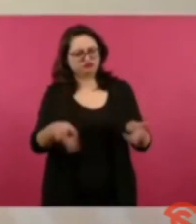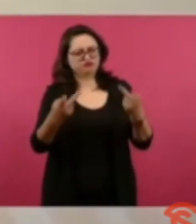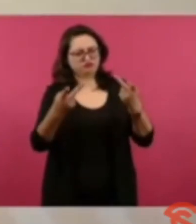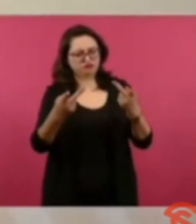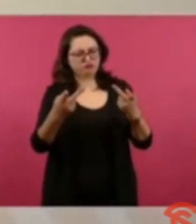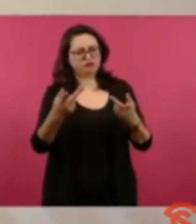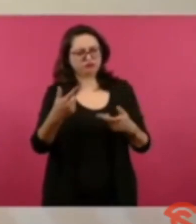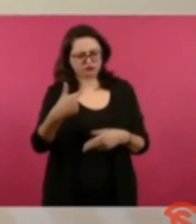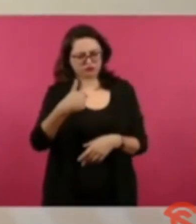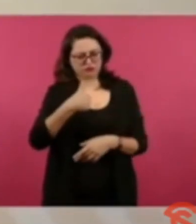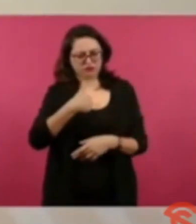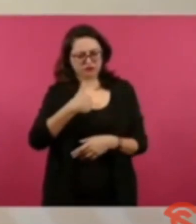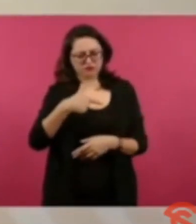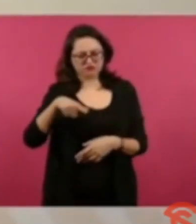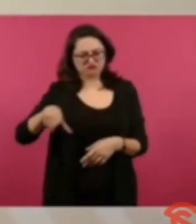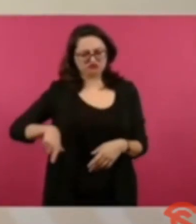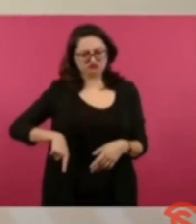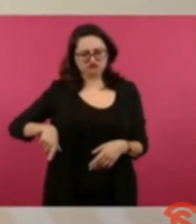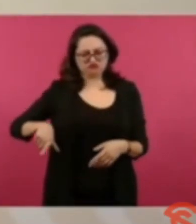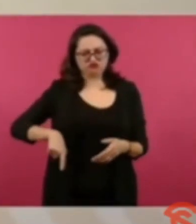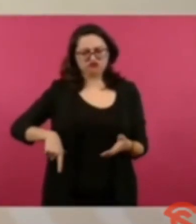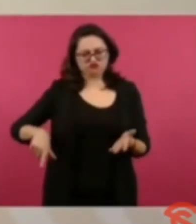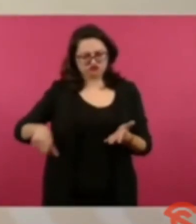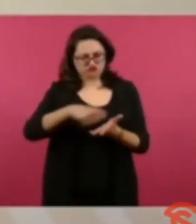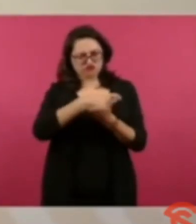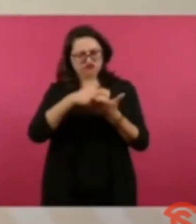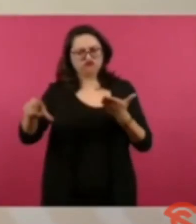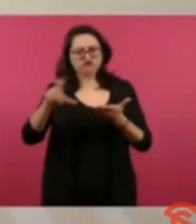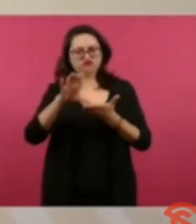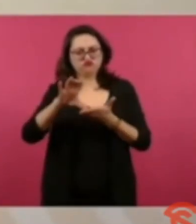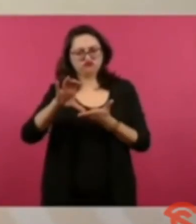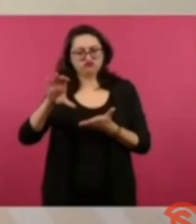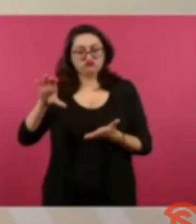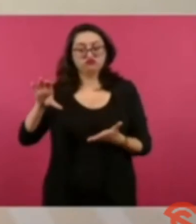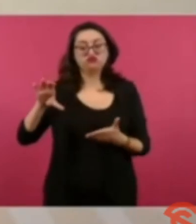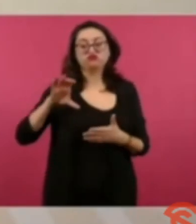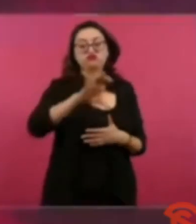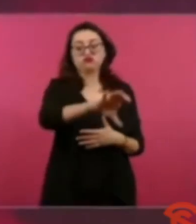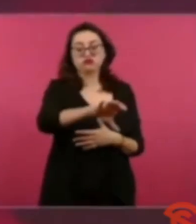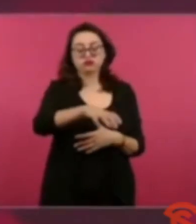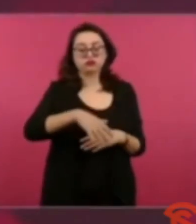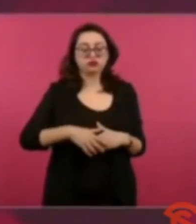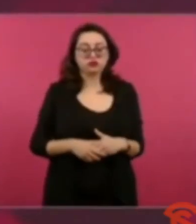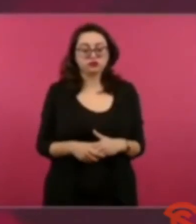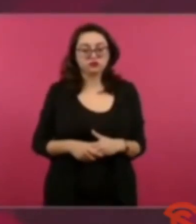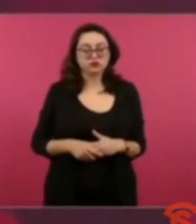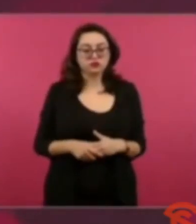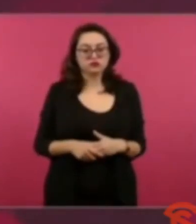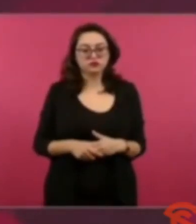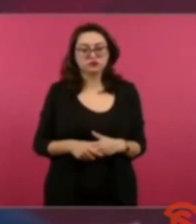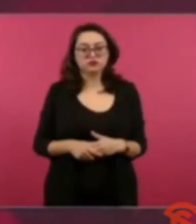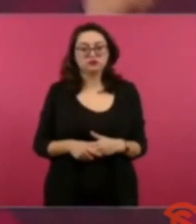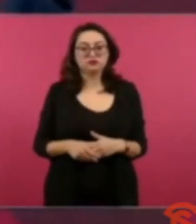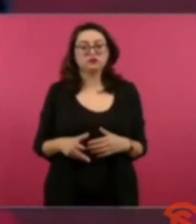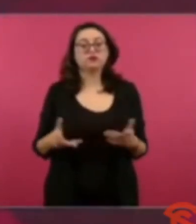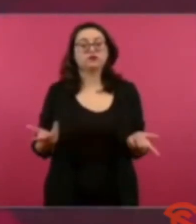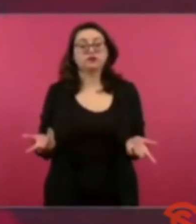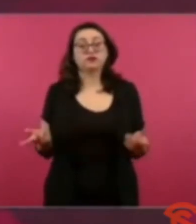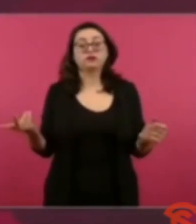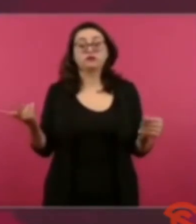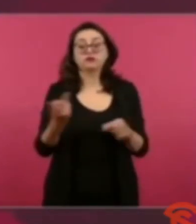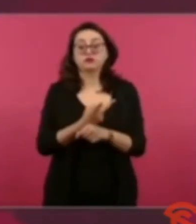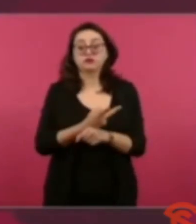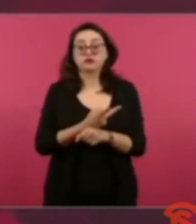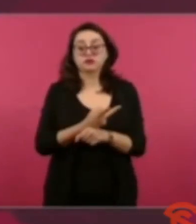Compran las acciones de las empresas ferrocarrileras extranjeras, la mayoría estadounidenses, y convierten